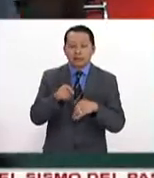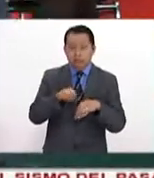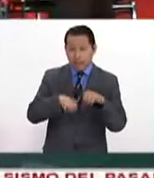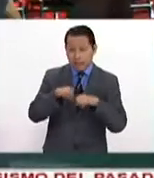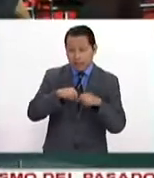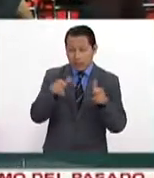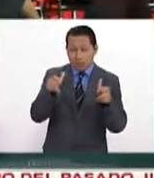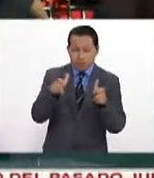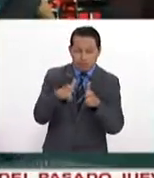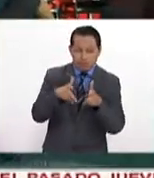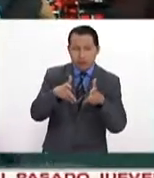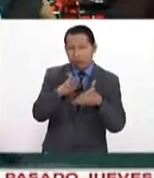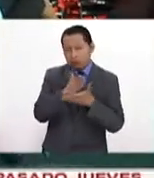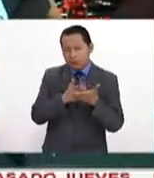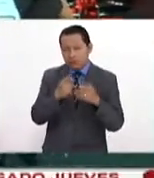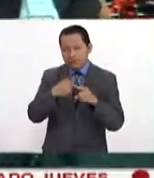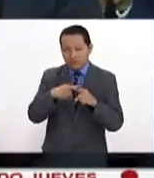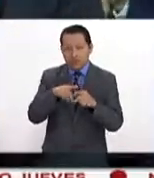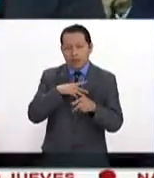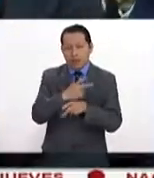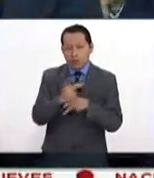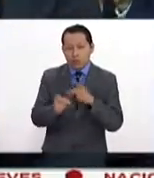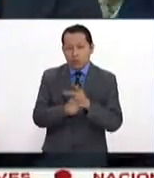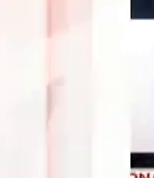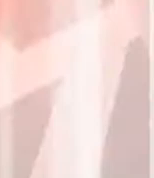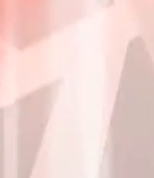medianos empresarios ofertan sus productos.